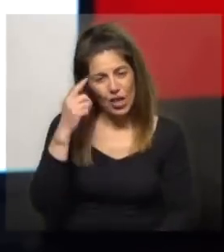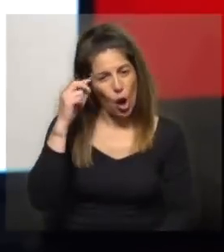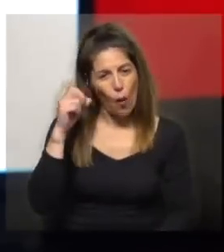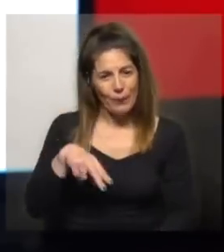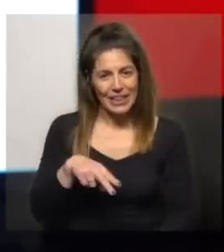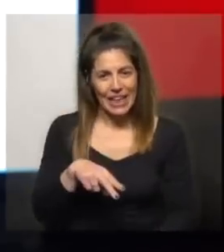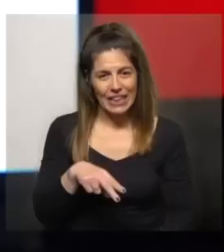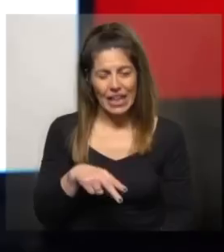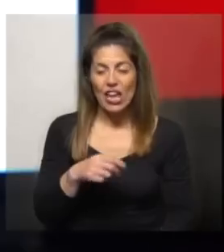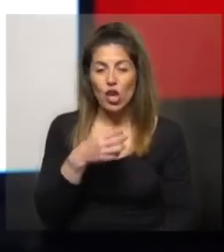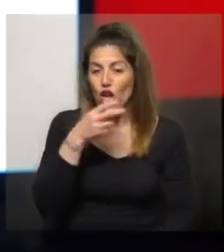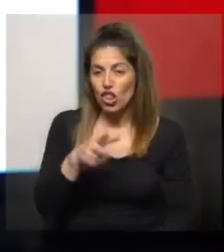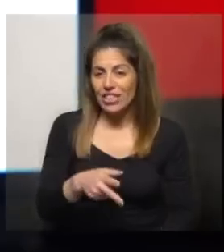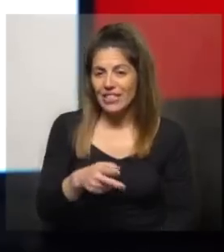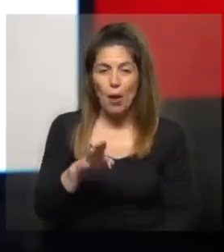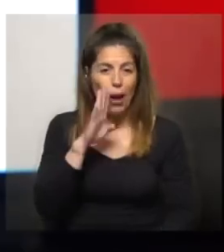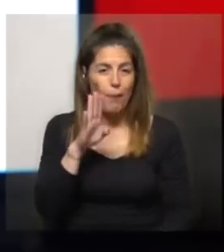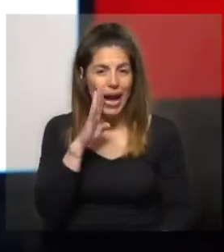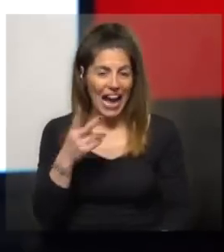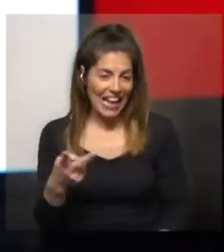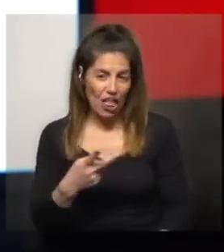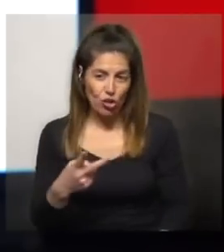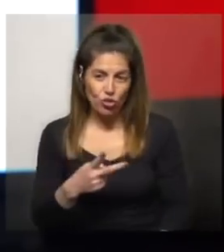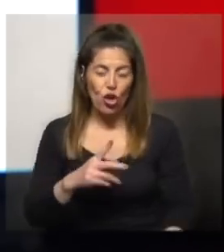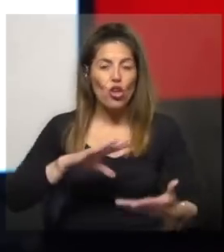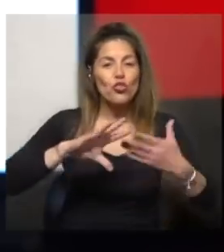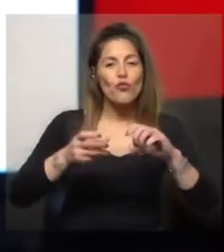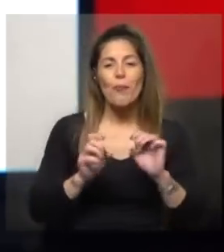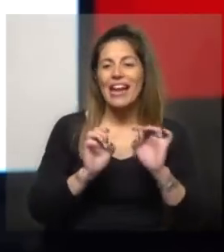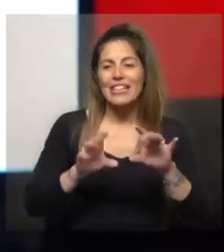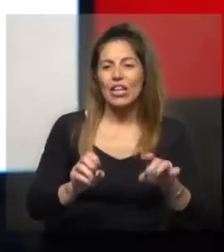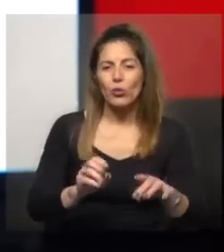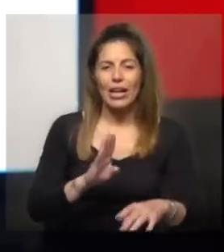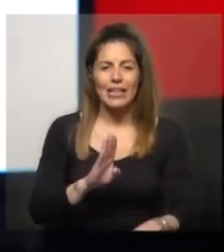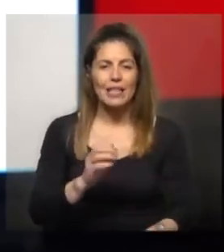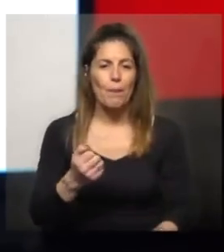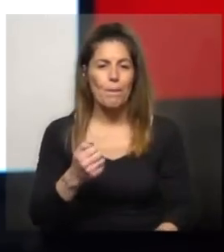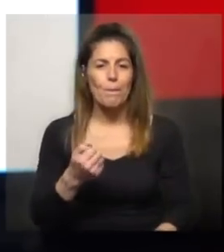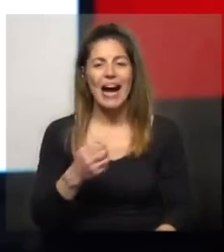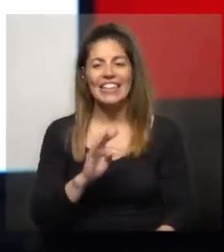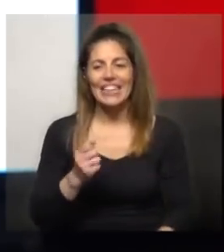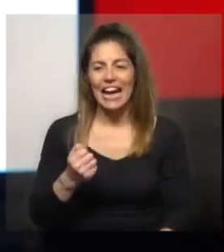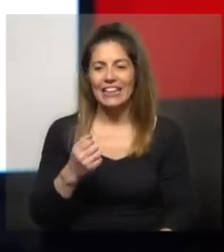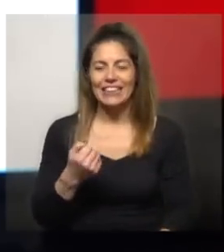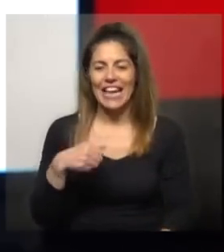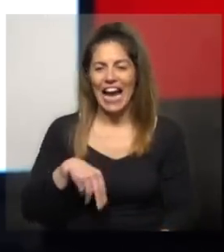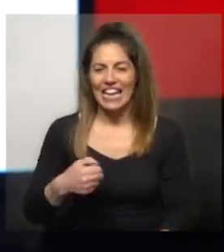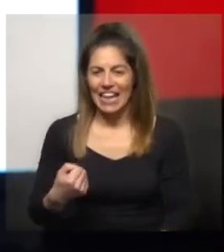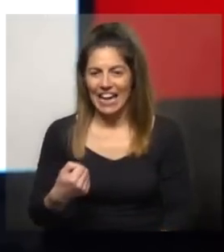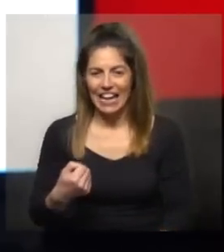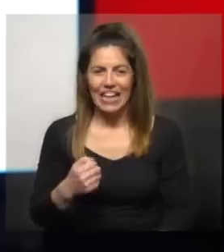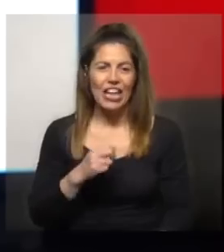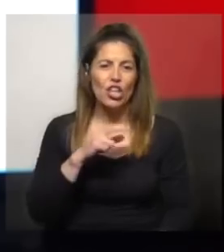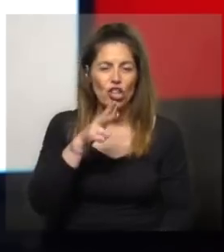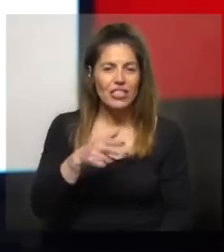en el fondo a ninguna de las dos su manera natural de llamarnos es pata llana nos dice más